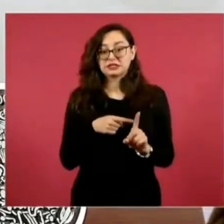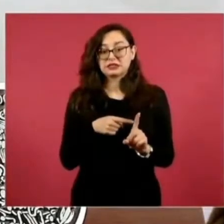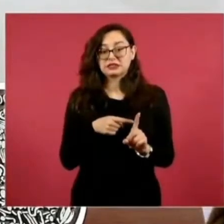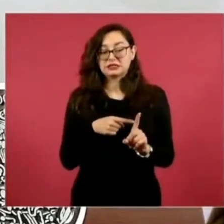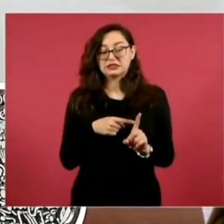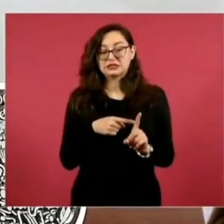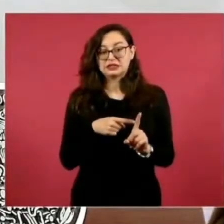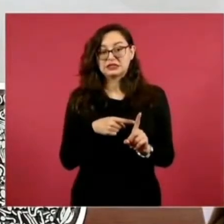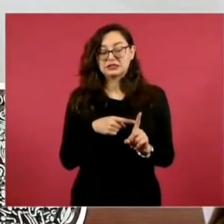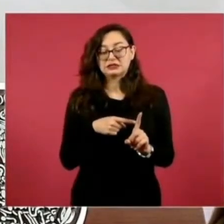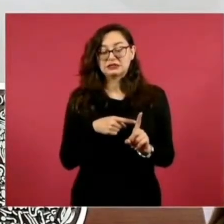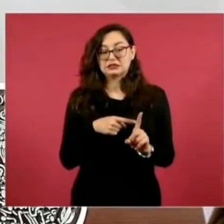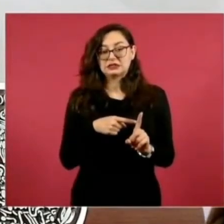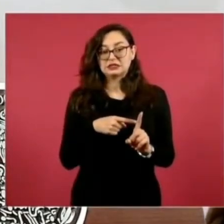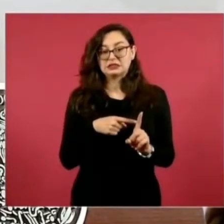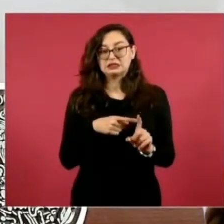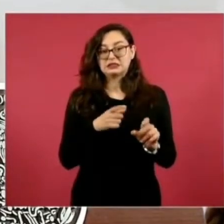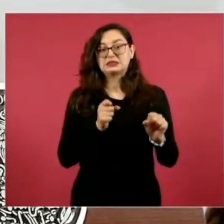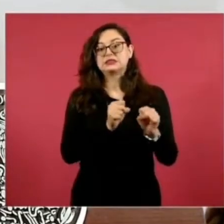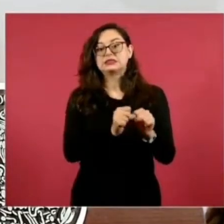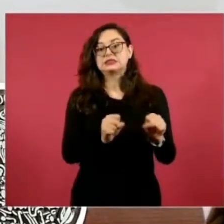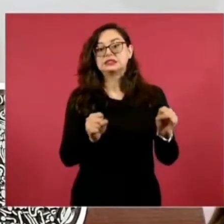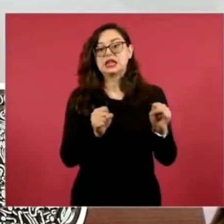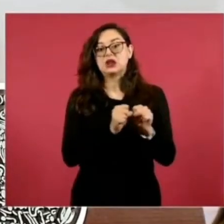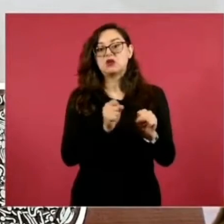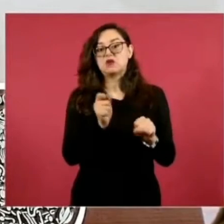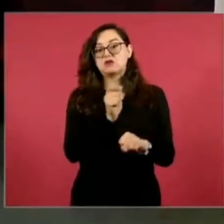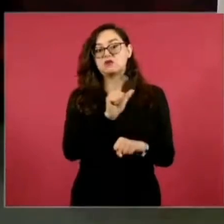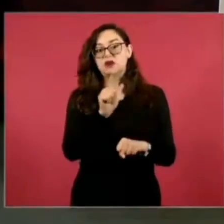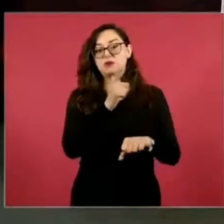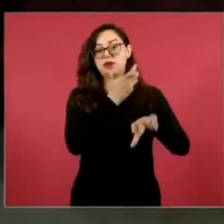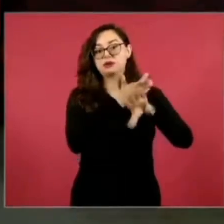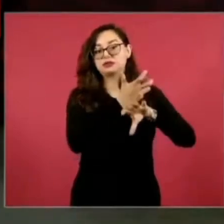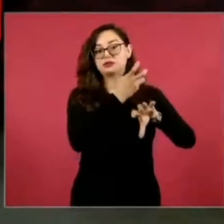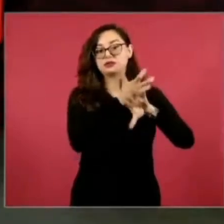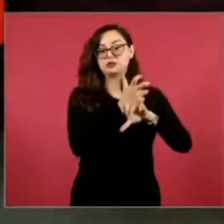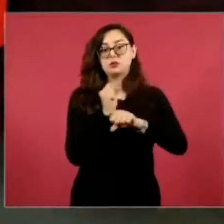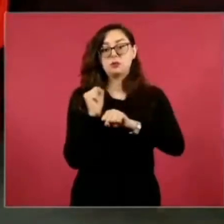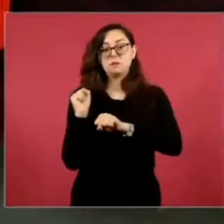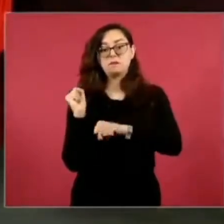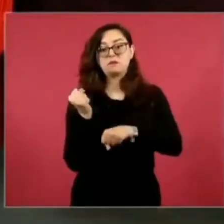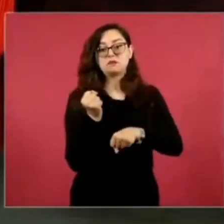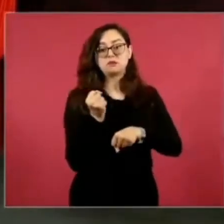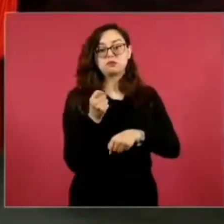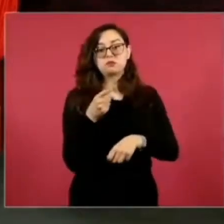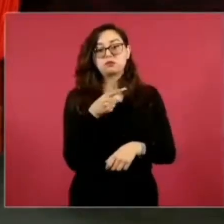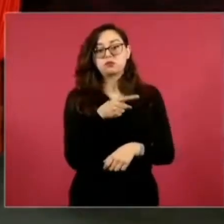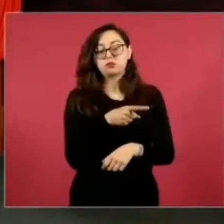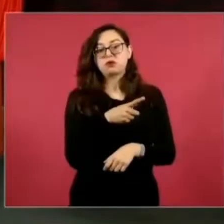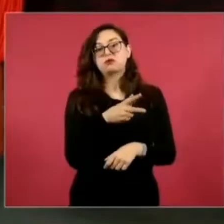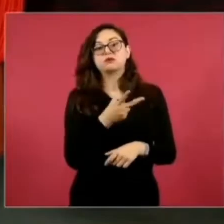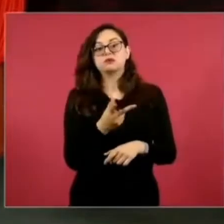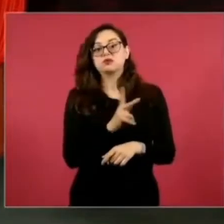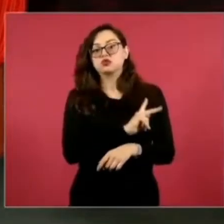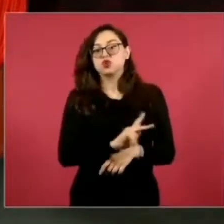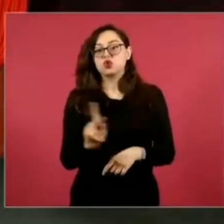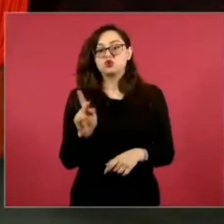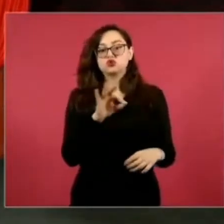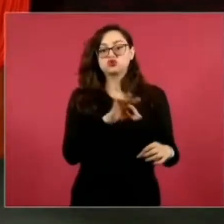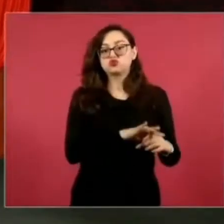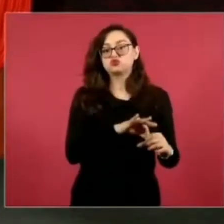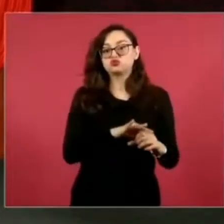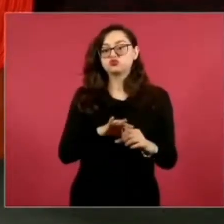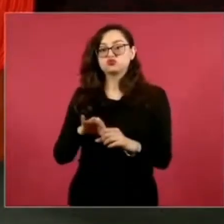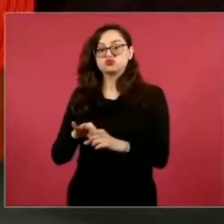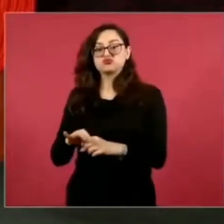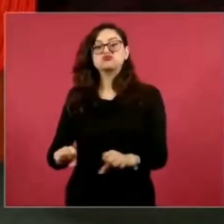de la Fama en Estados Unidos por unanimidad. Es decir, todos